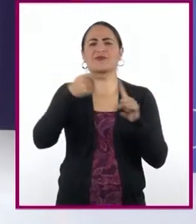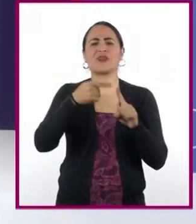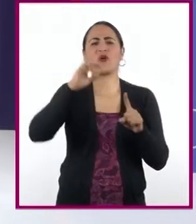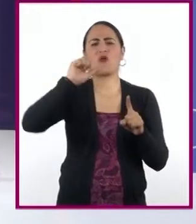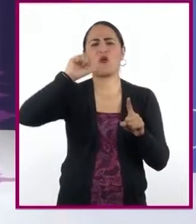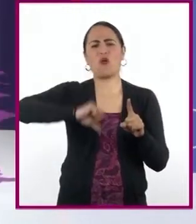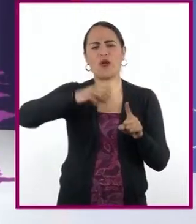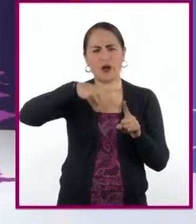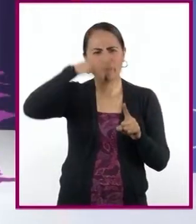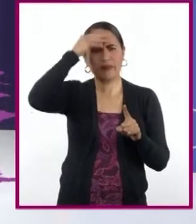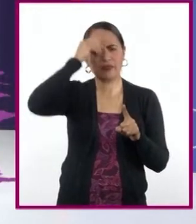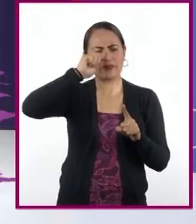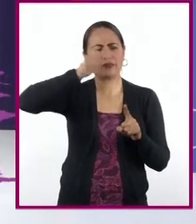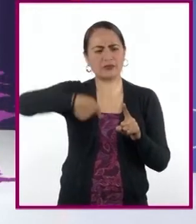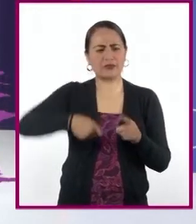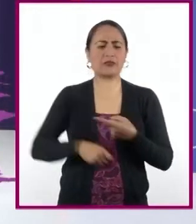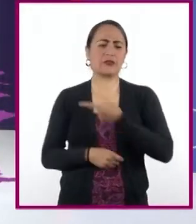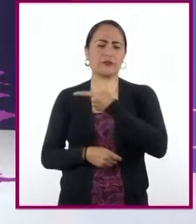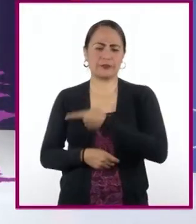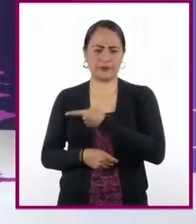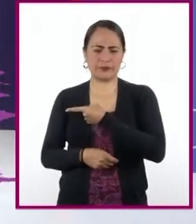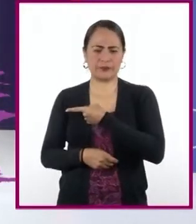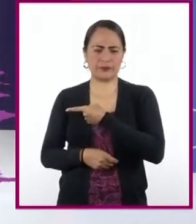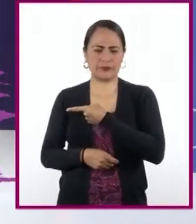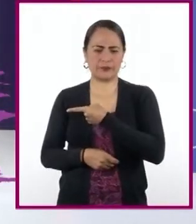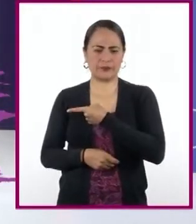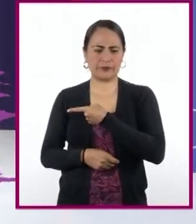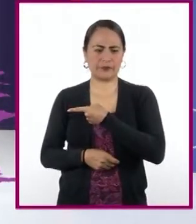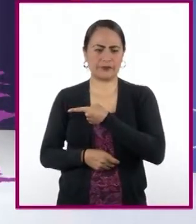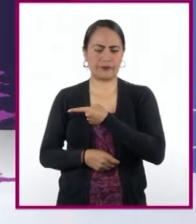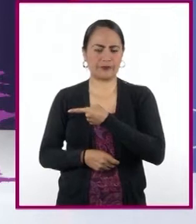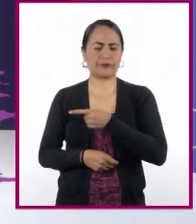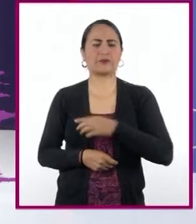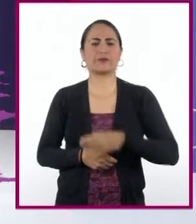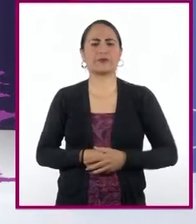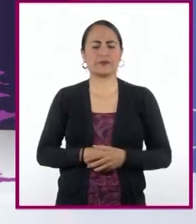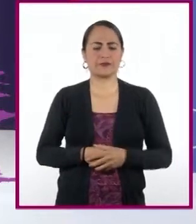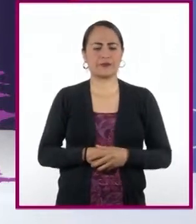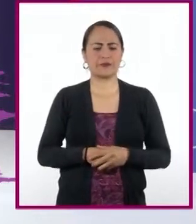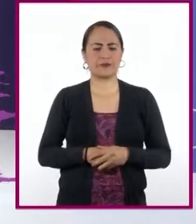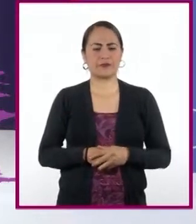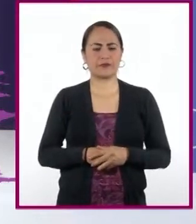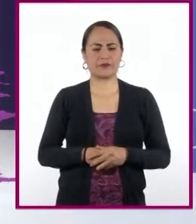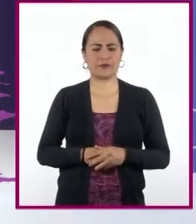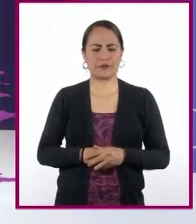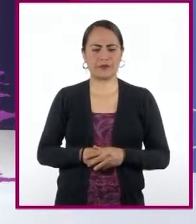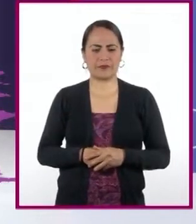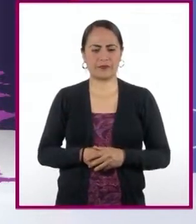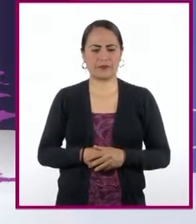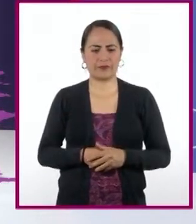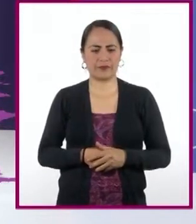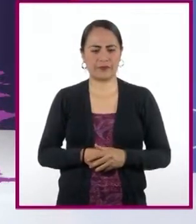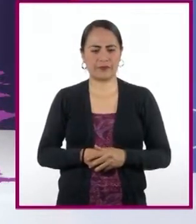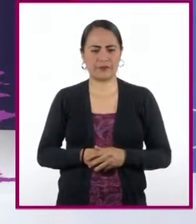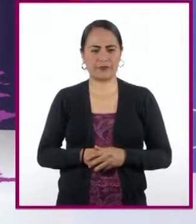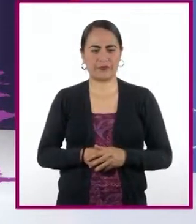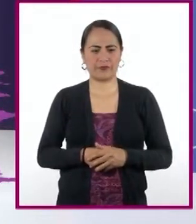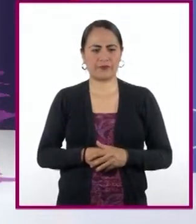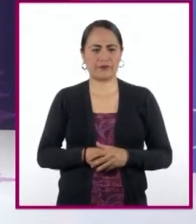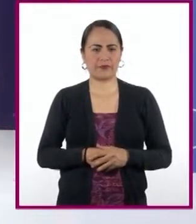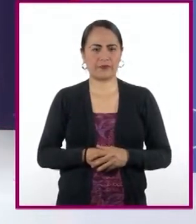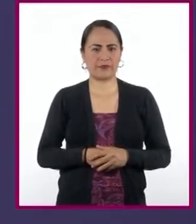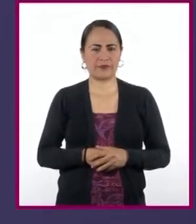sesión es: utiliza recursos discursivos para persuadir y defender su posición en un panel de